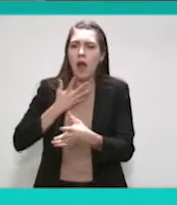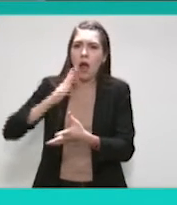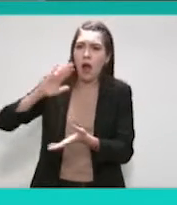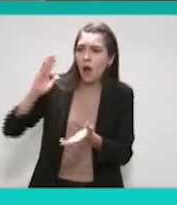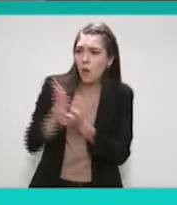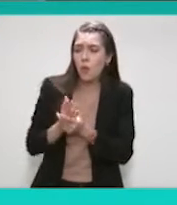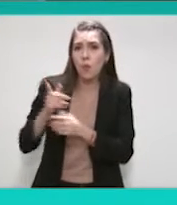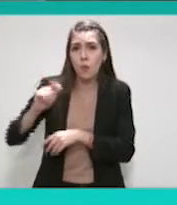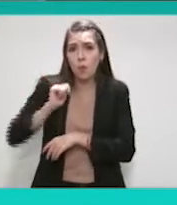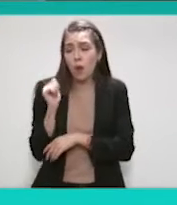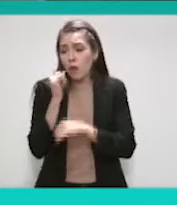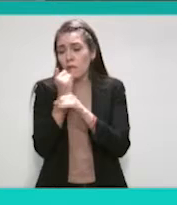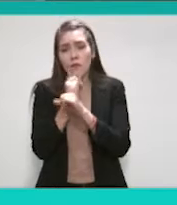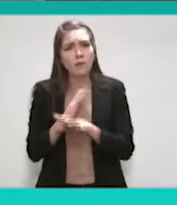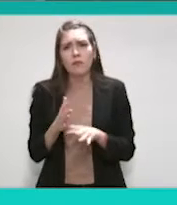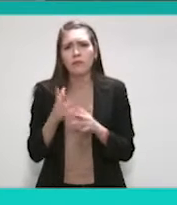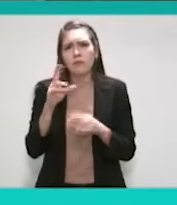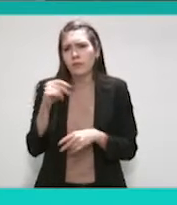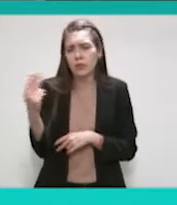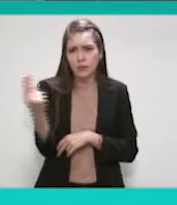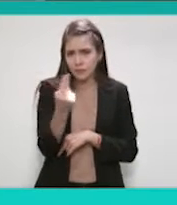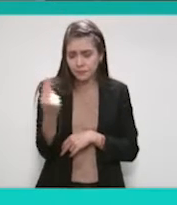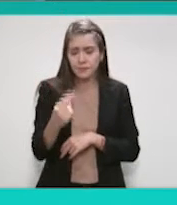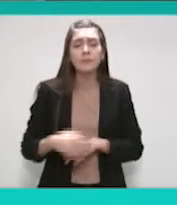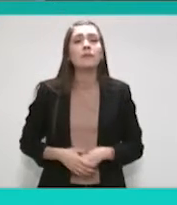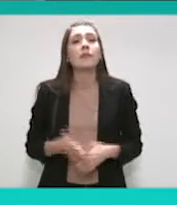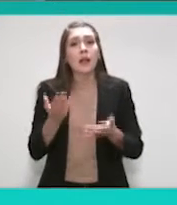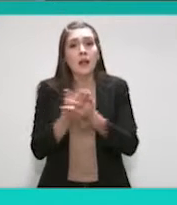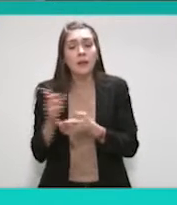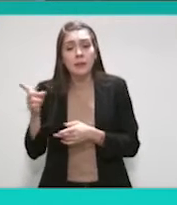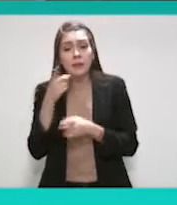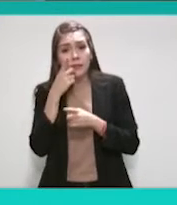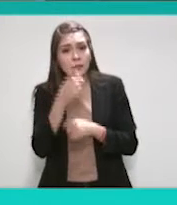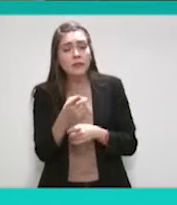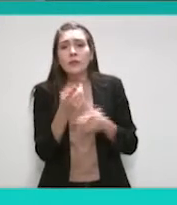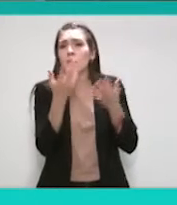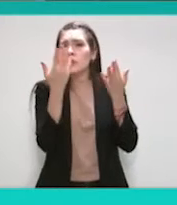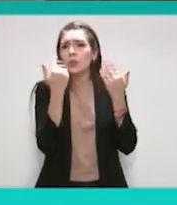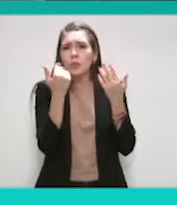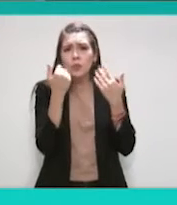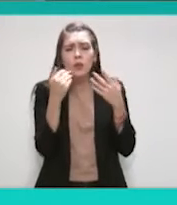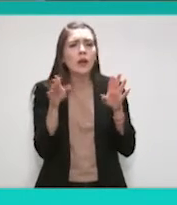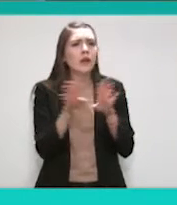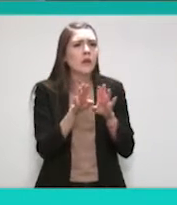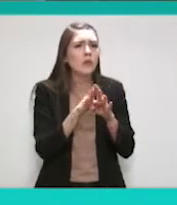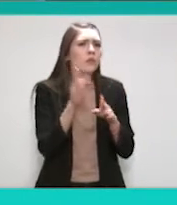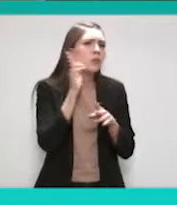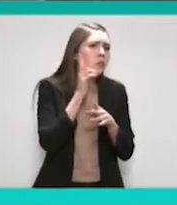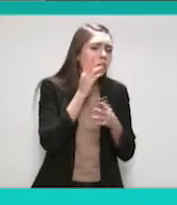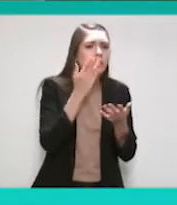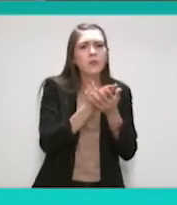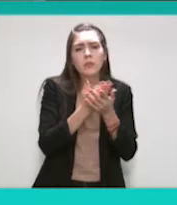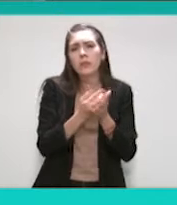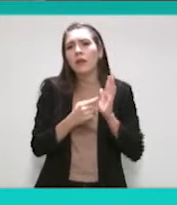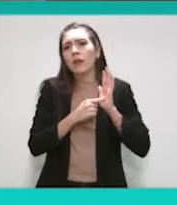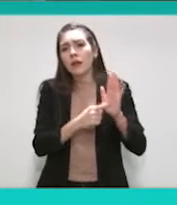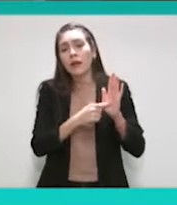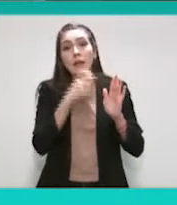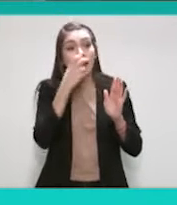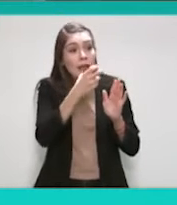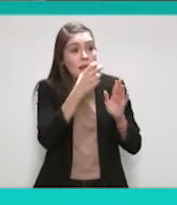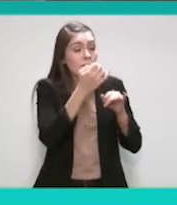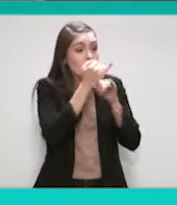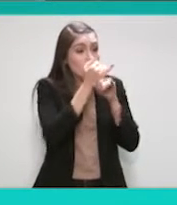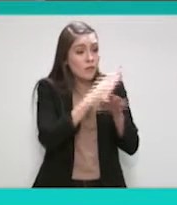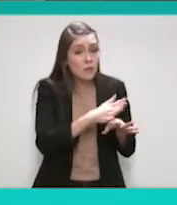por el particular además dijo el sujeto obligado su respuesta que no se tienen elementos de convicción que permitan suponer que dicha información